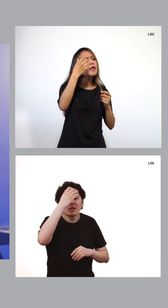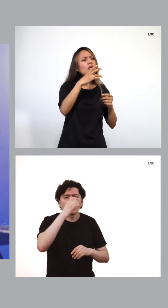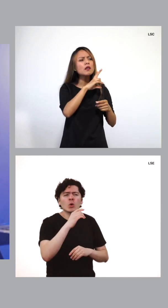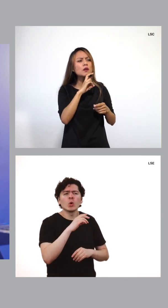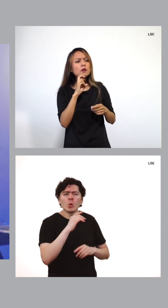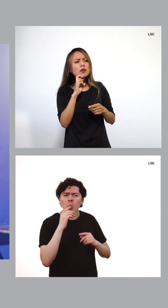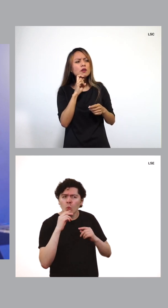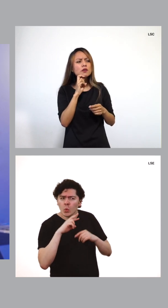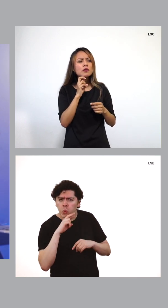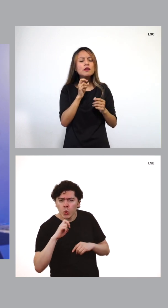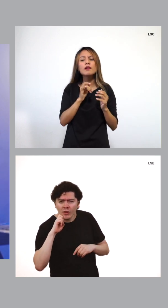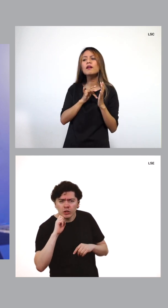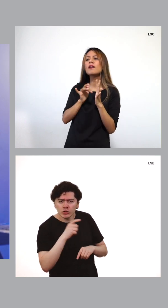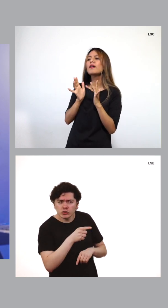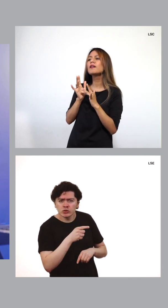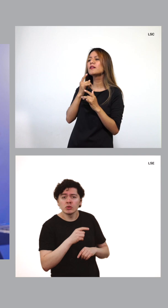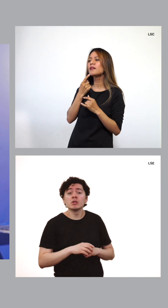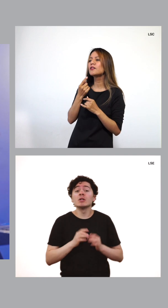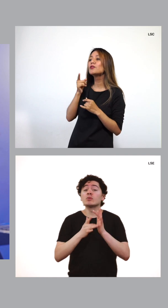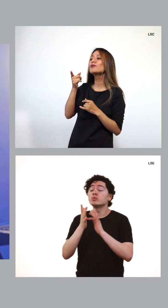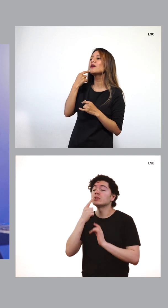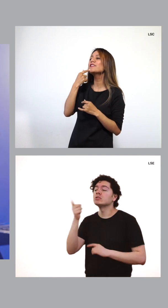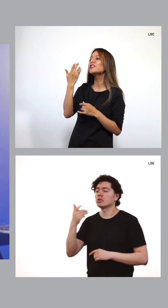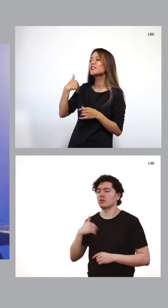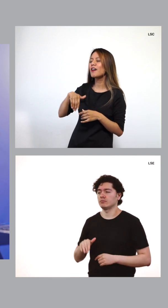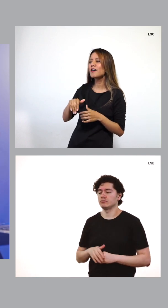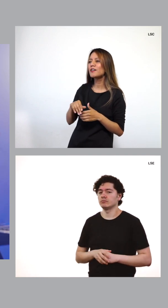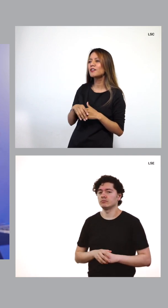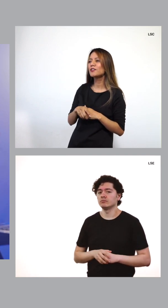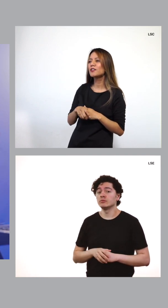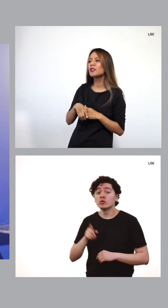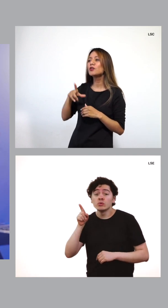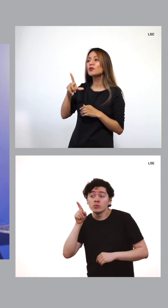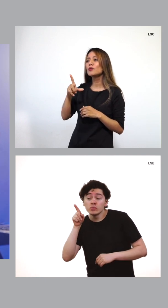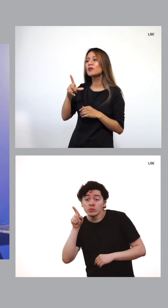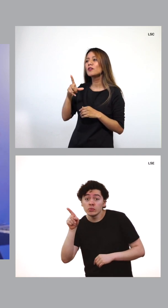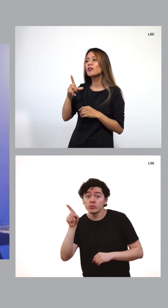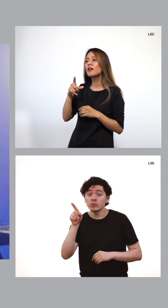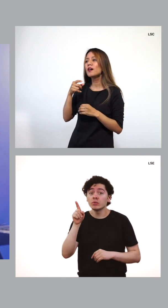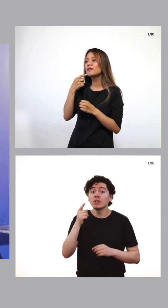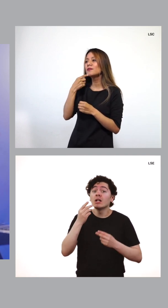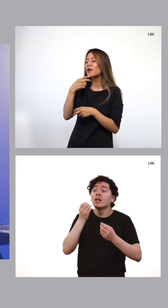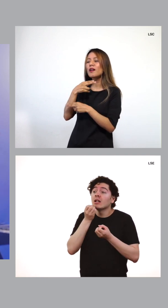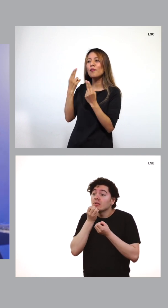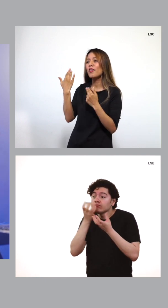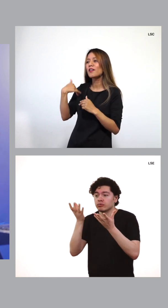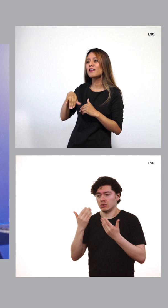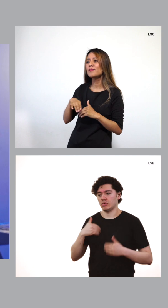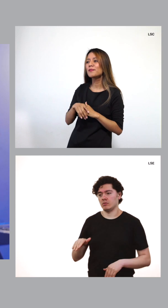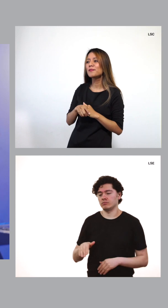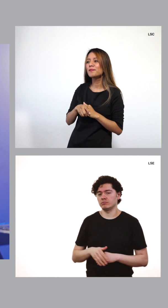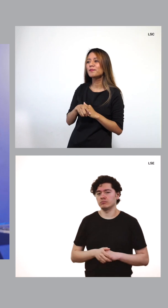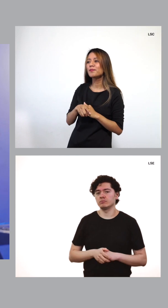Y Jesús le miró y le dijo, tú lo has dicho, tú lo has confesado.